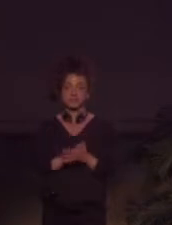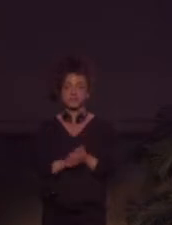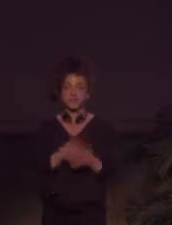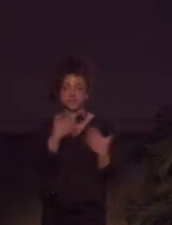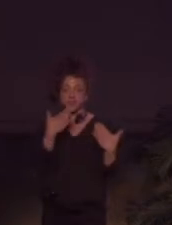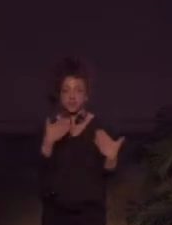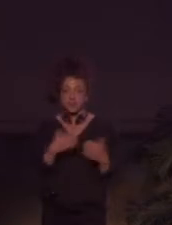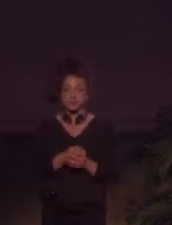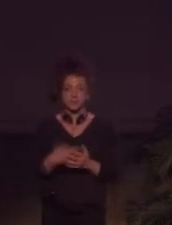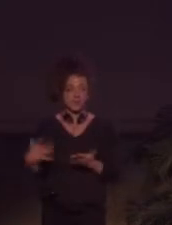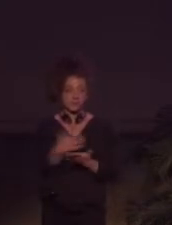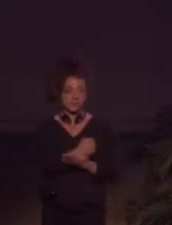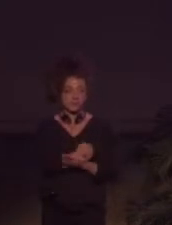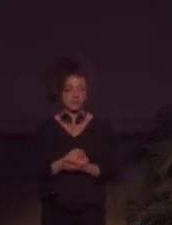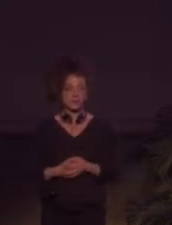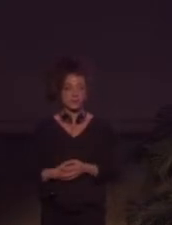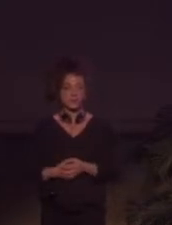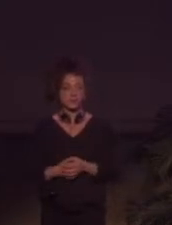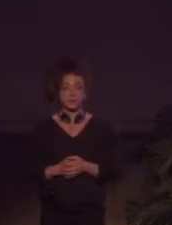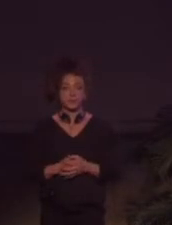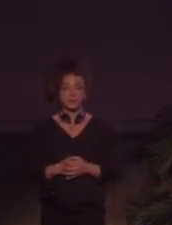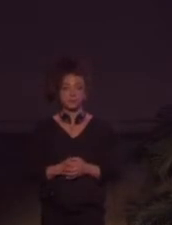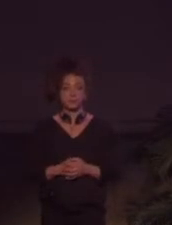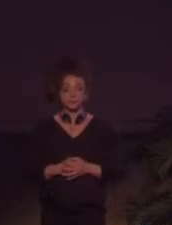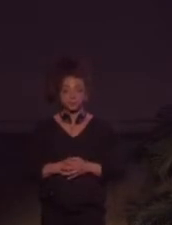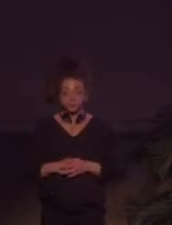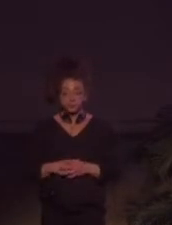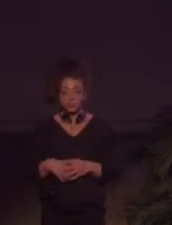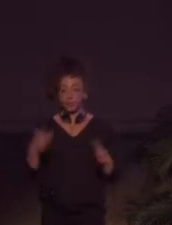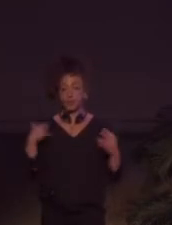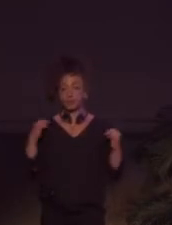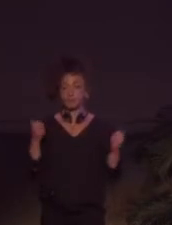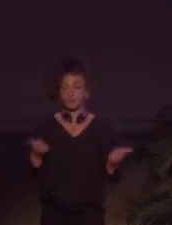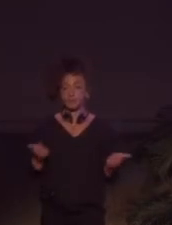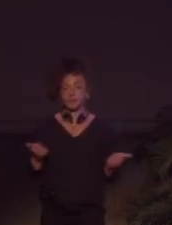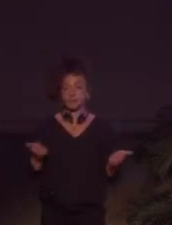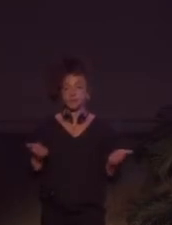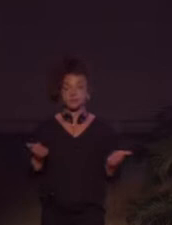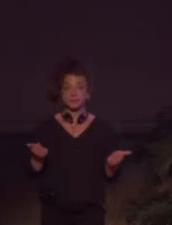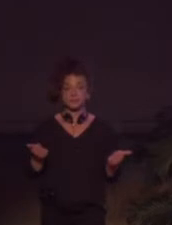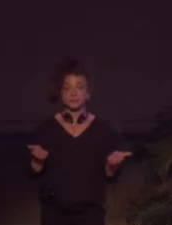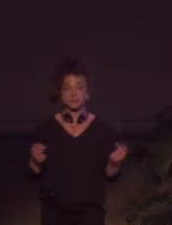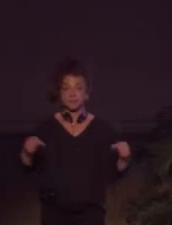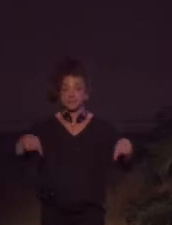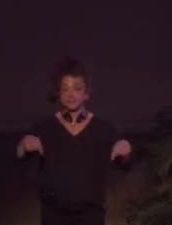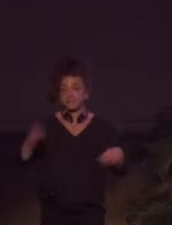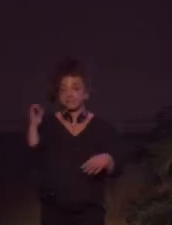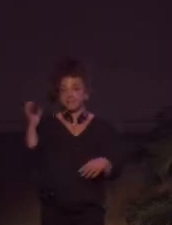Mila esker, denoi, eta, bueno, hasiko gara pizkat mai honekin.